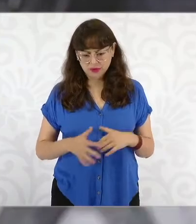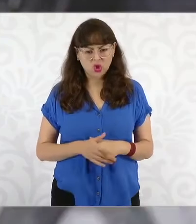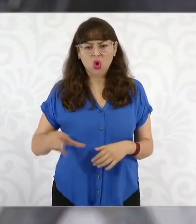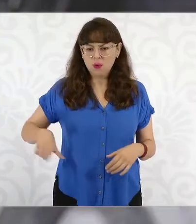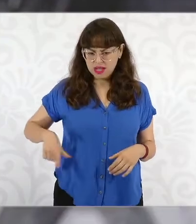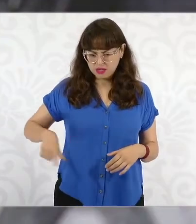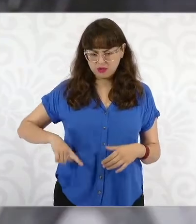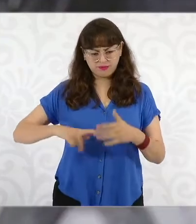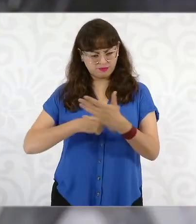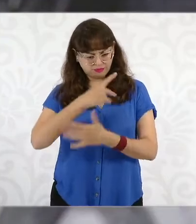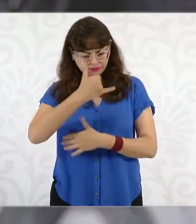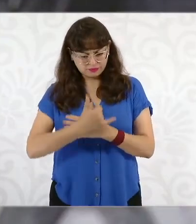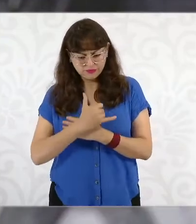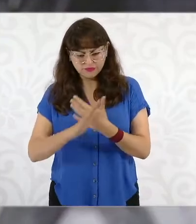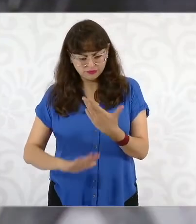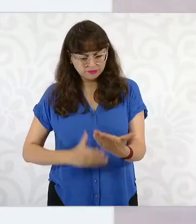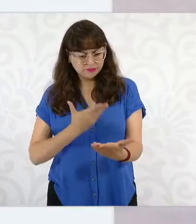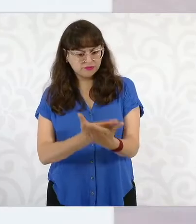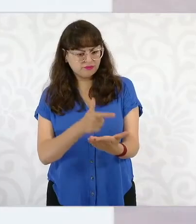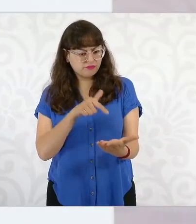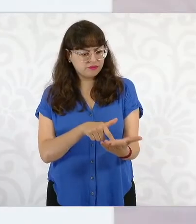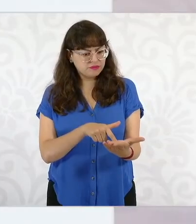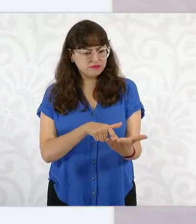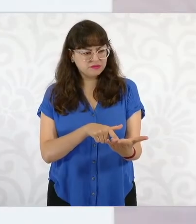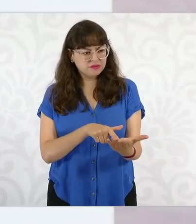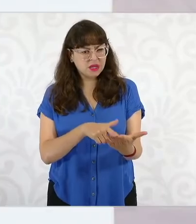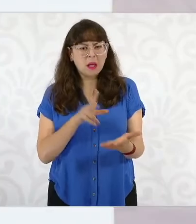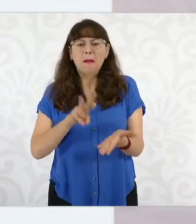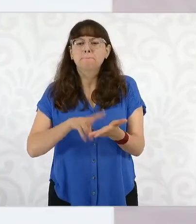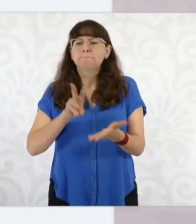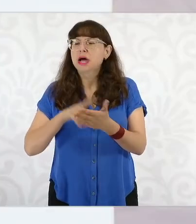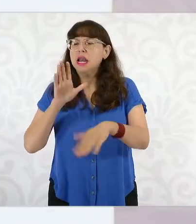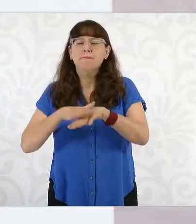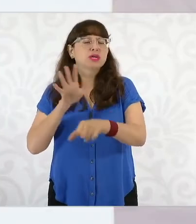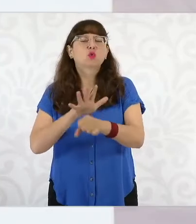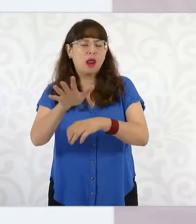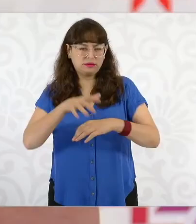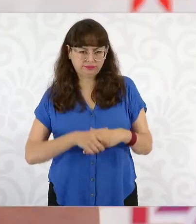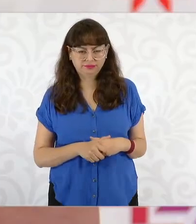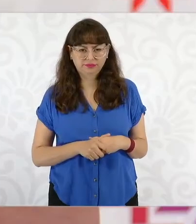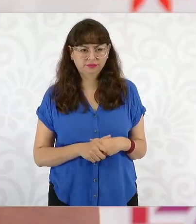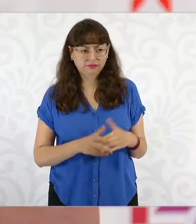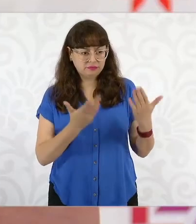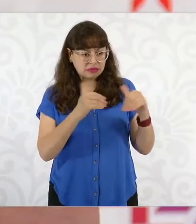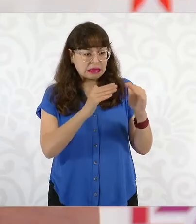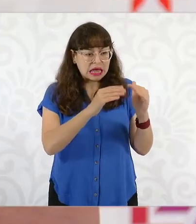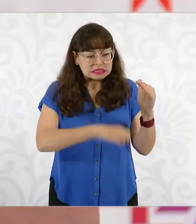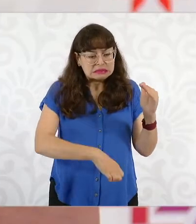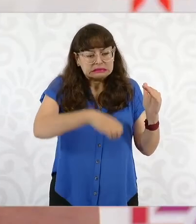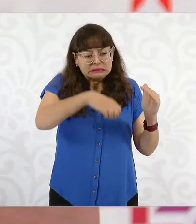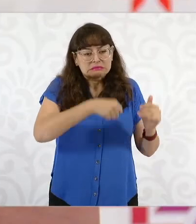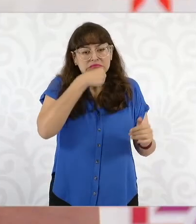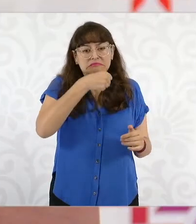gobierno? Una enfermera que va a la casa de un adulto mayor, lo